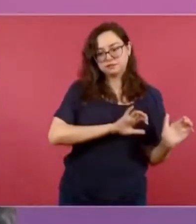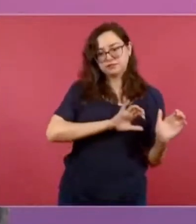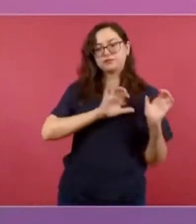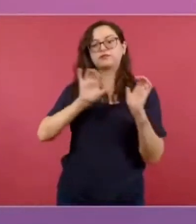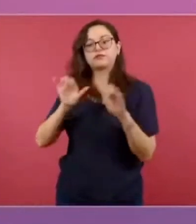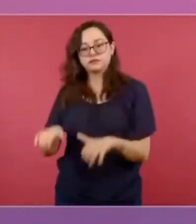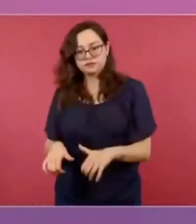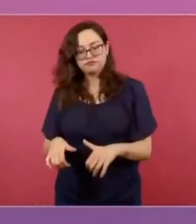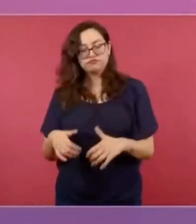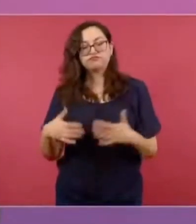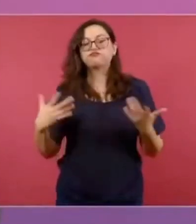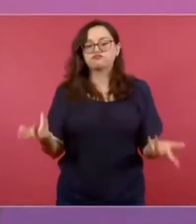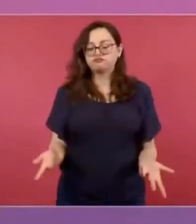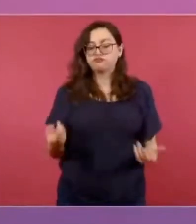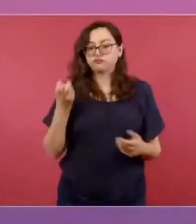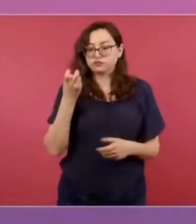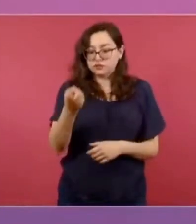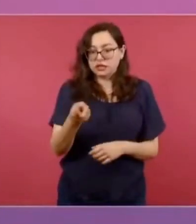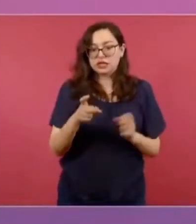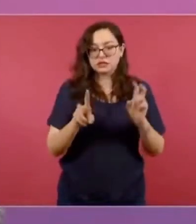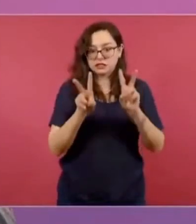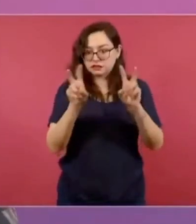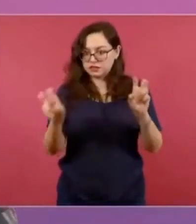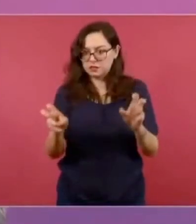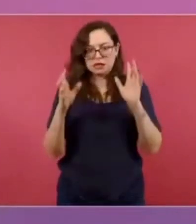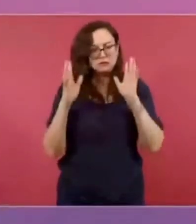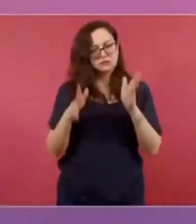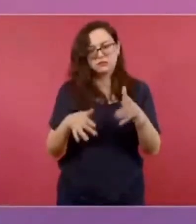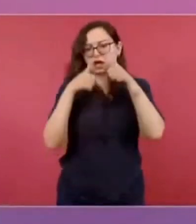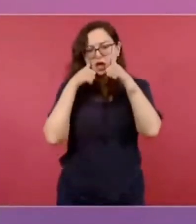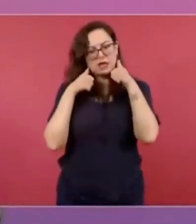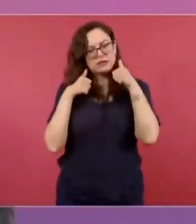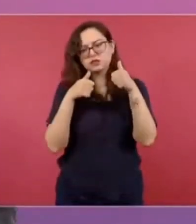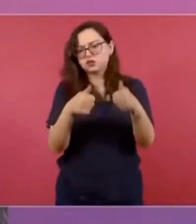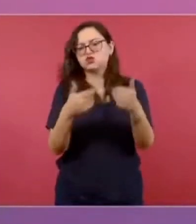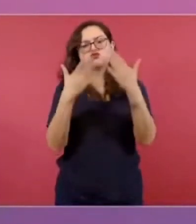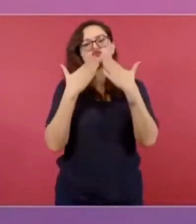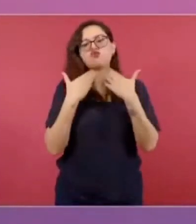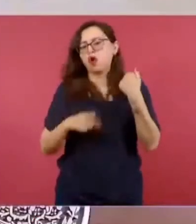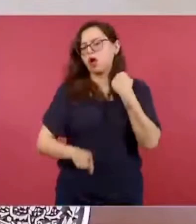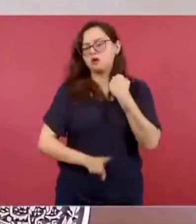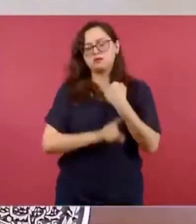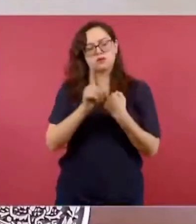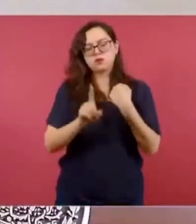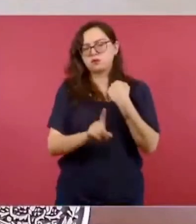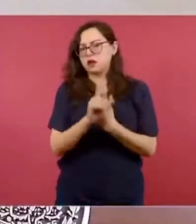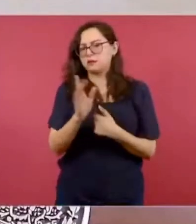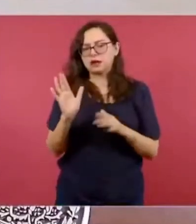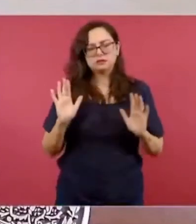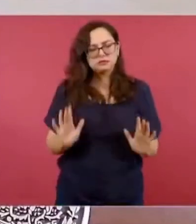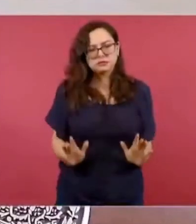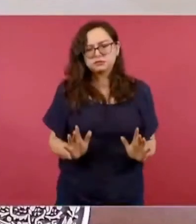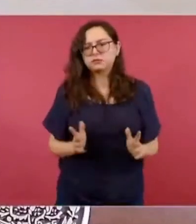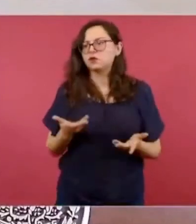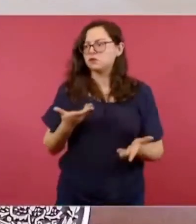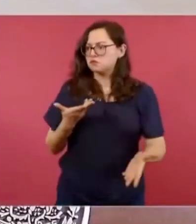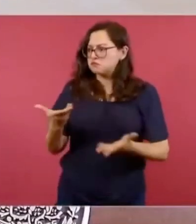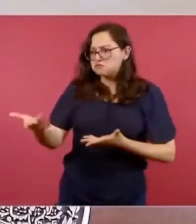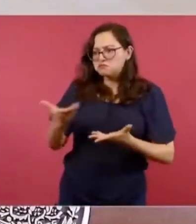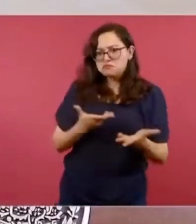año pasado ya había estado atendido para este grupo de personas y con el trabajo